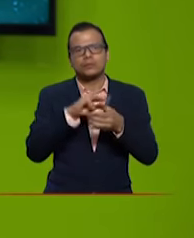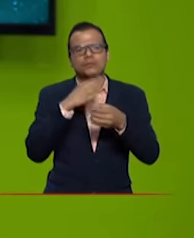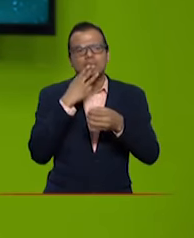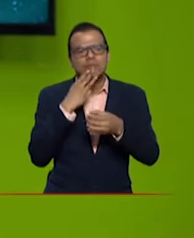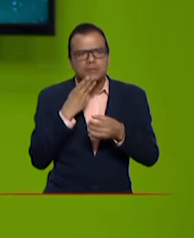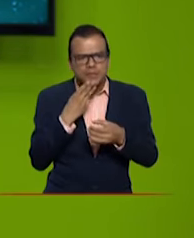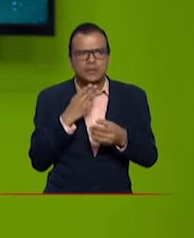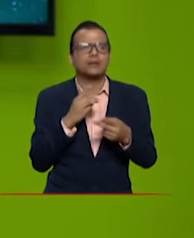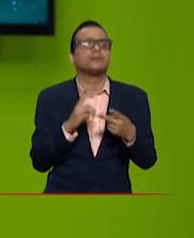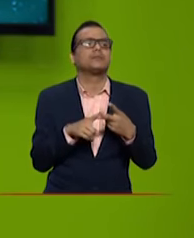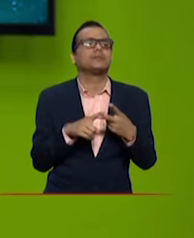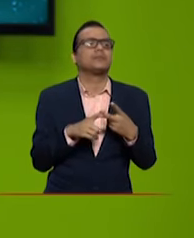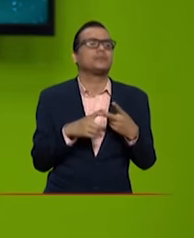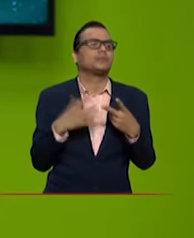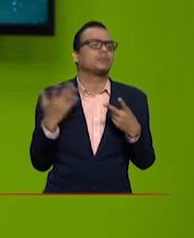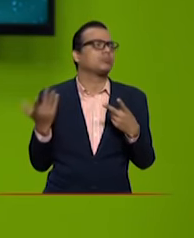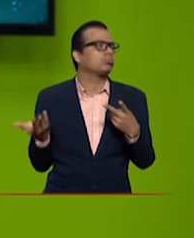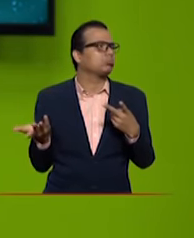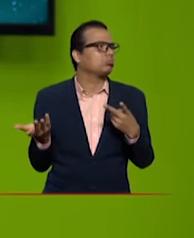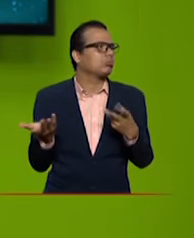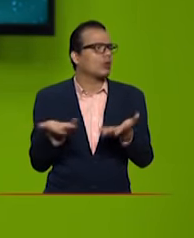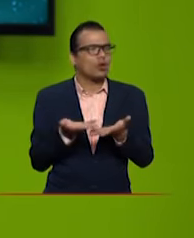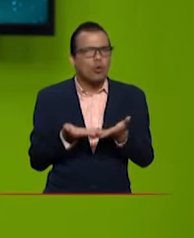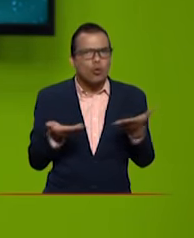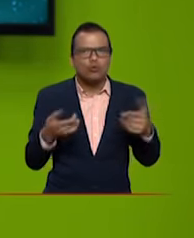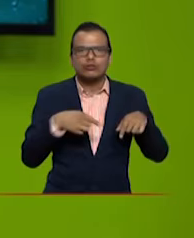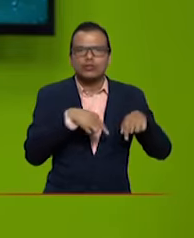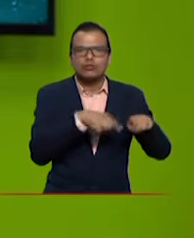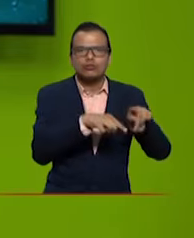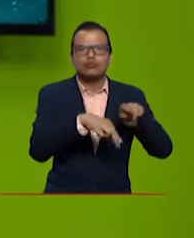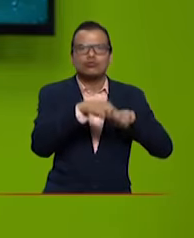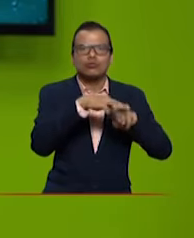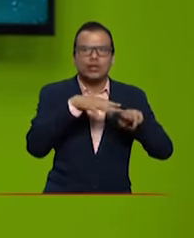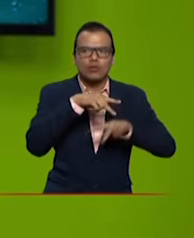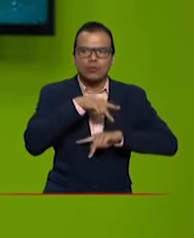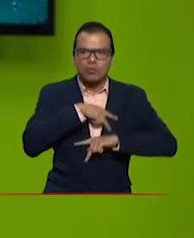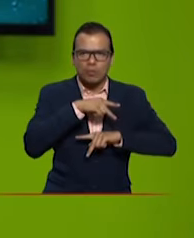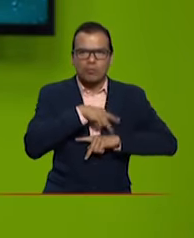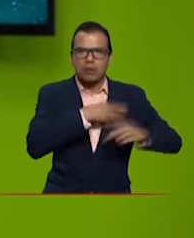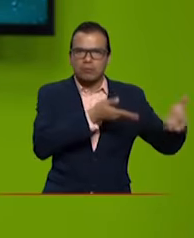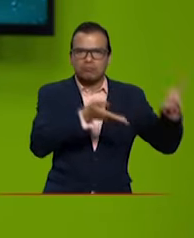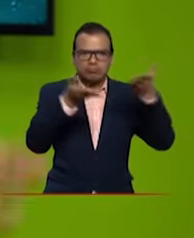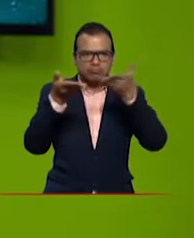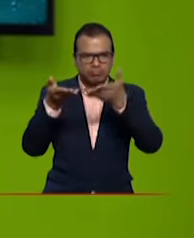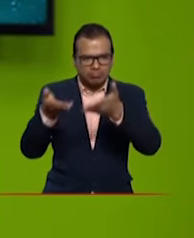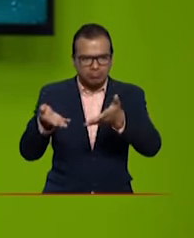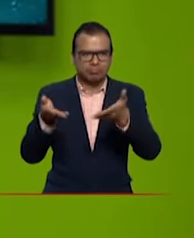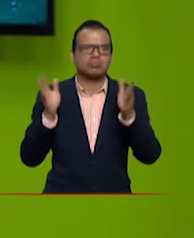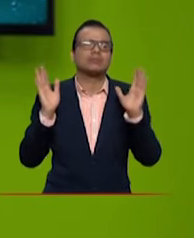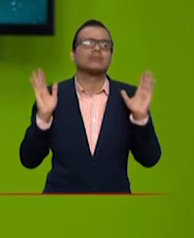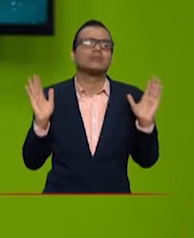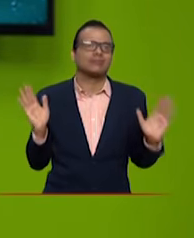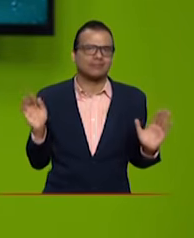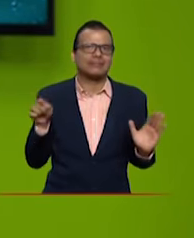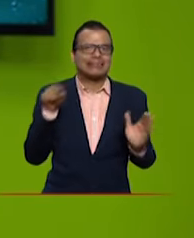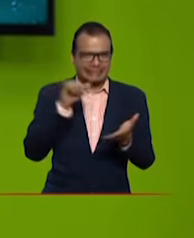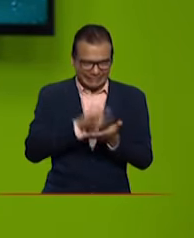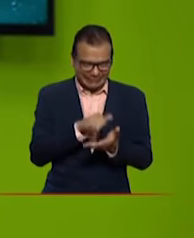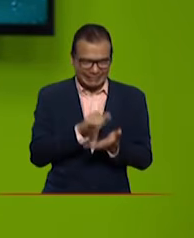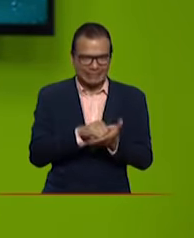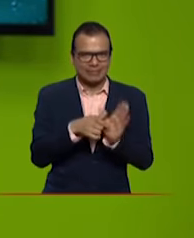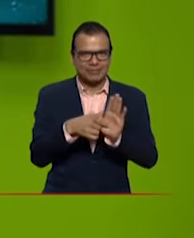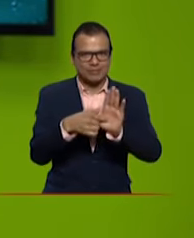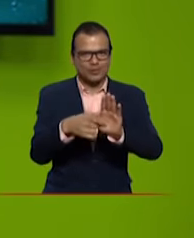orgánicas, ¿cierto? Tienen productos propios de la naturaleza que no afectan el ecosistema. Y eso lo van a ver en la plazoleta San